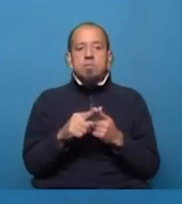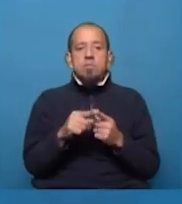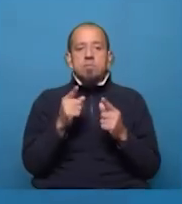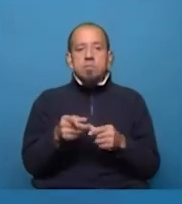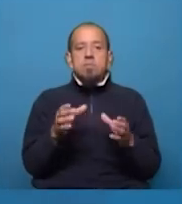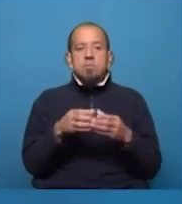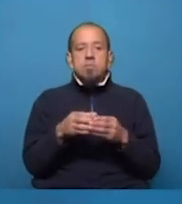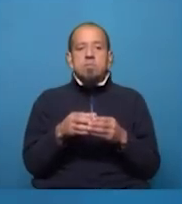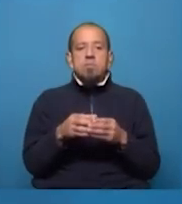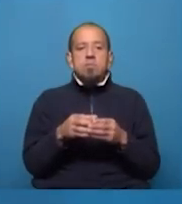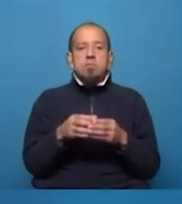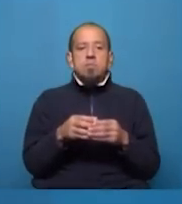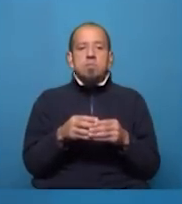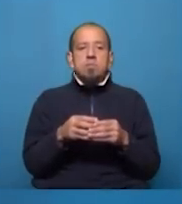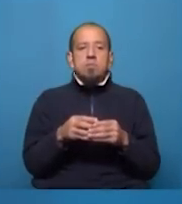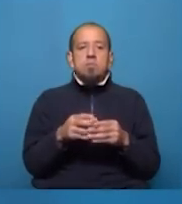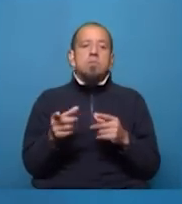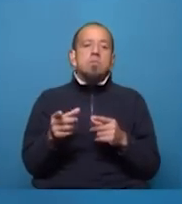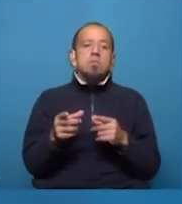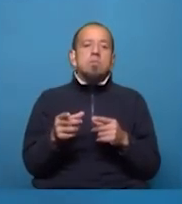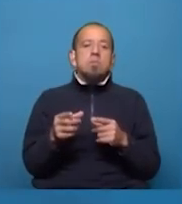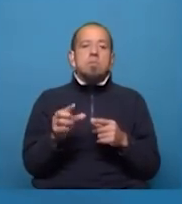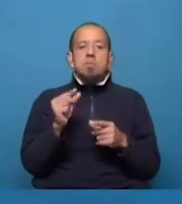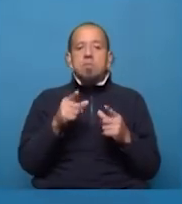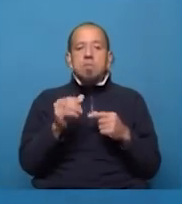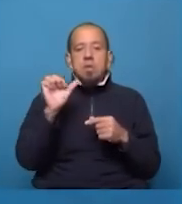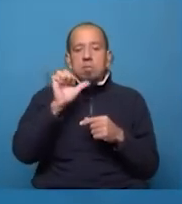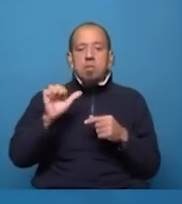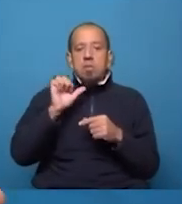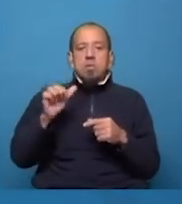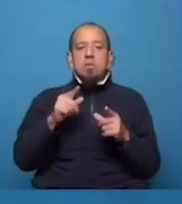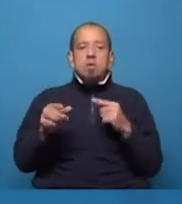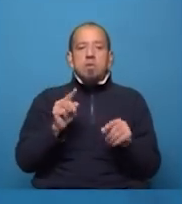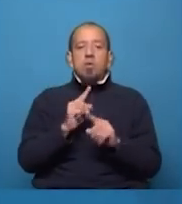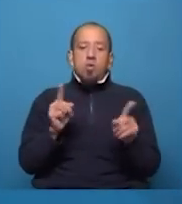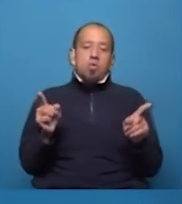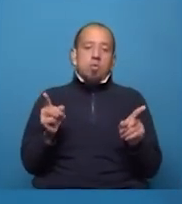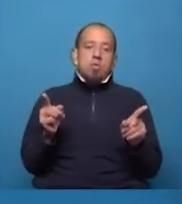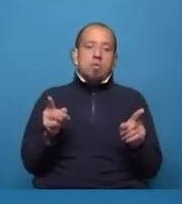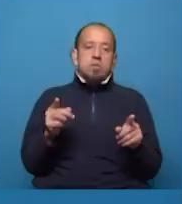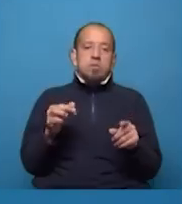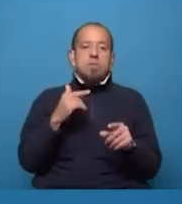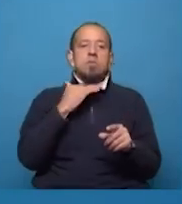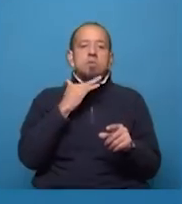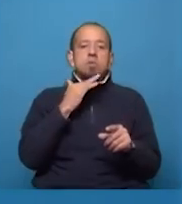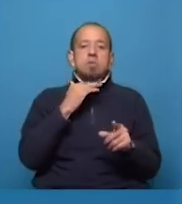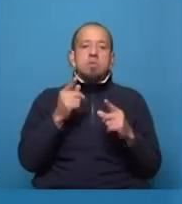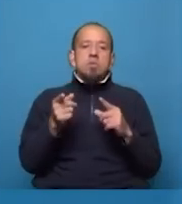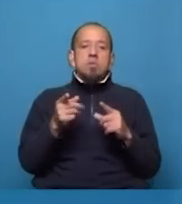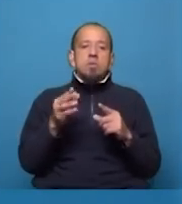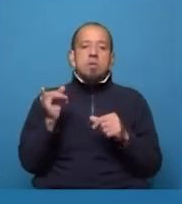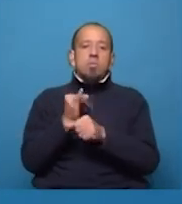sectores será poco en su empresa se lava no dónde se lava sector